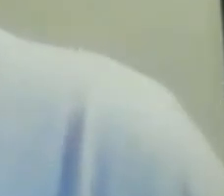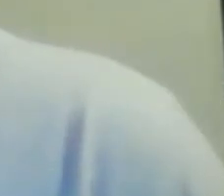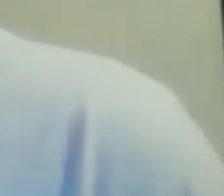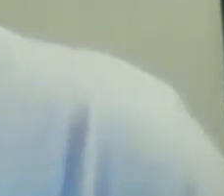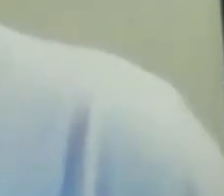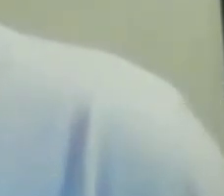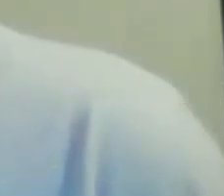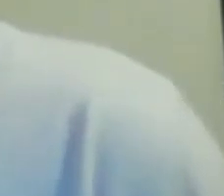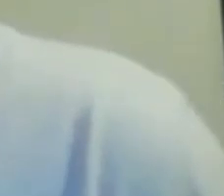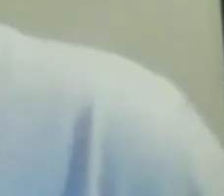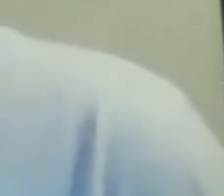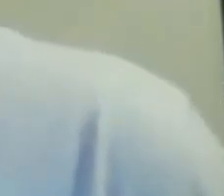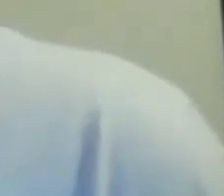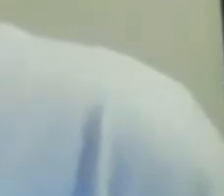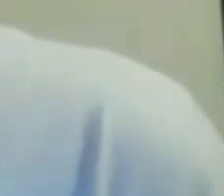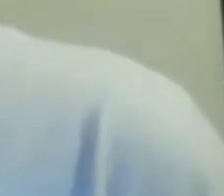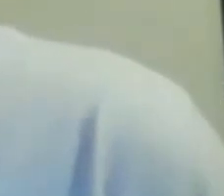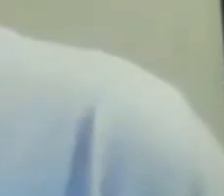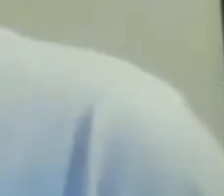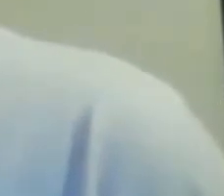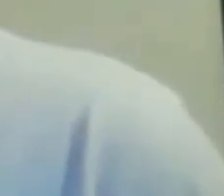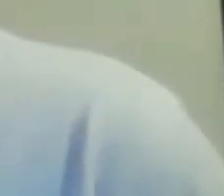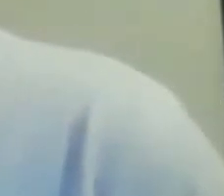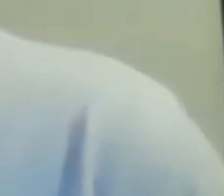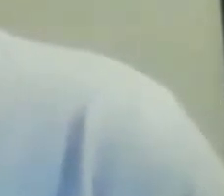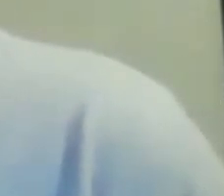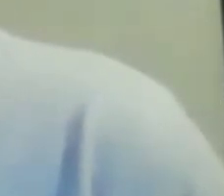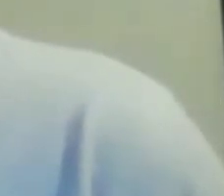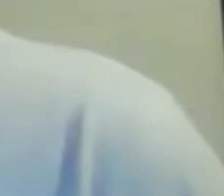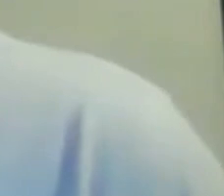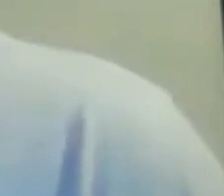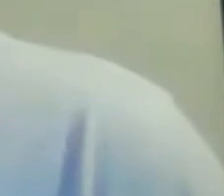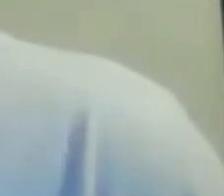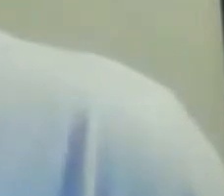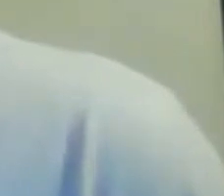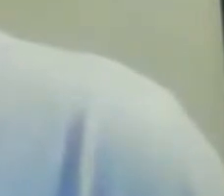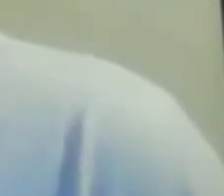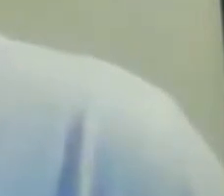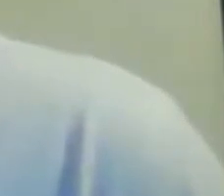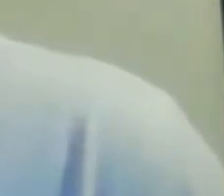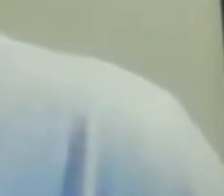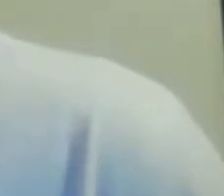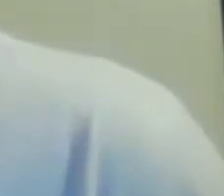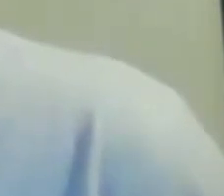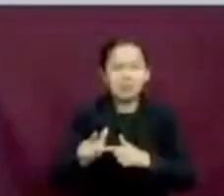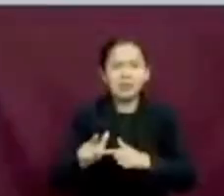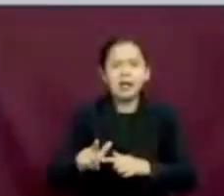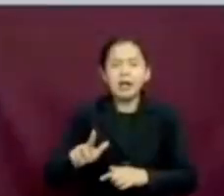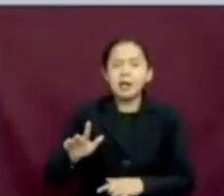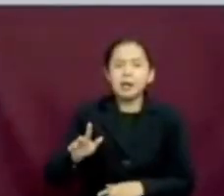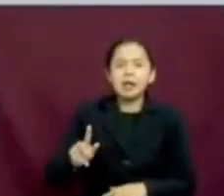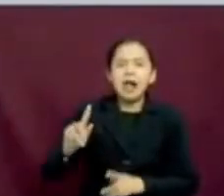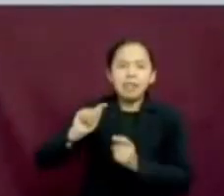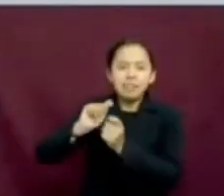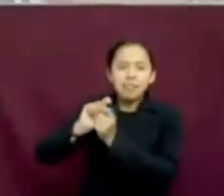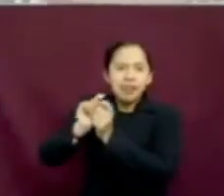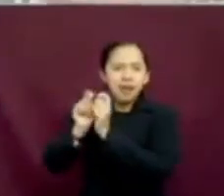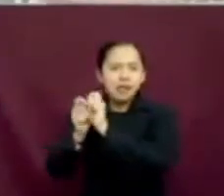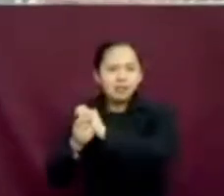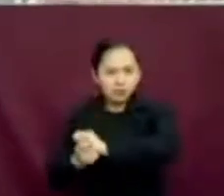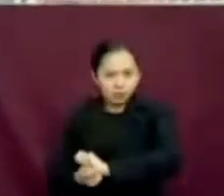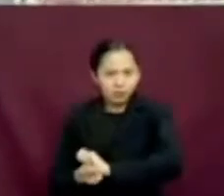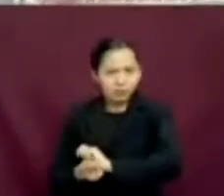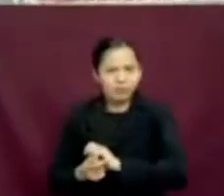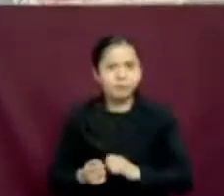doctora Sheinbaum, los salarios justos para los docentes de ese nivel educativo. Se fortalecerán